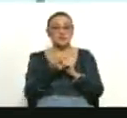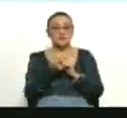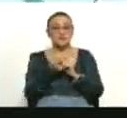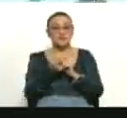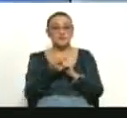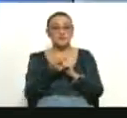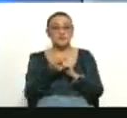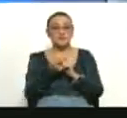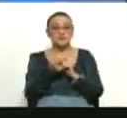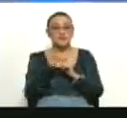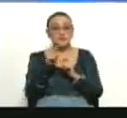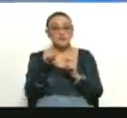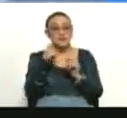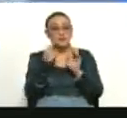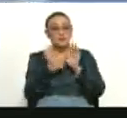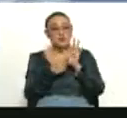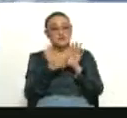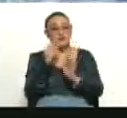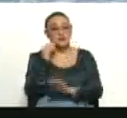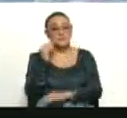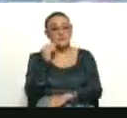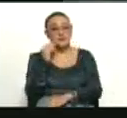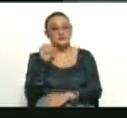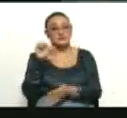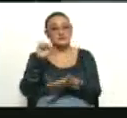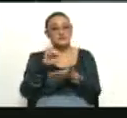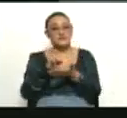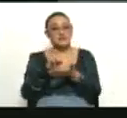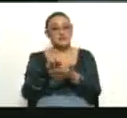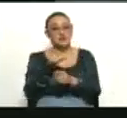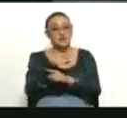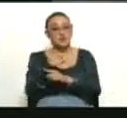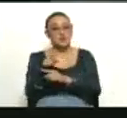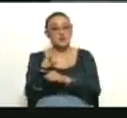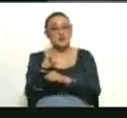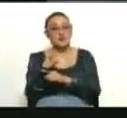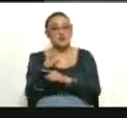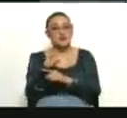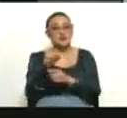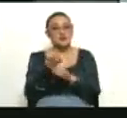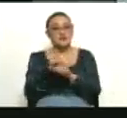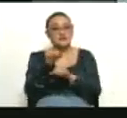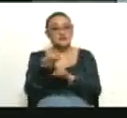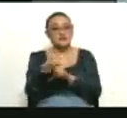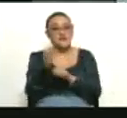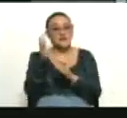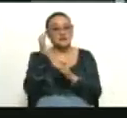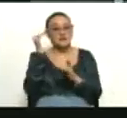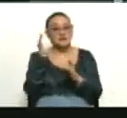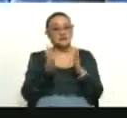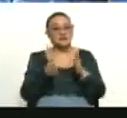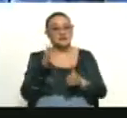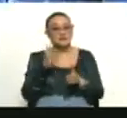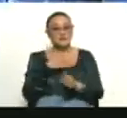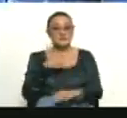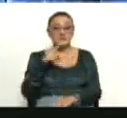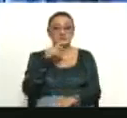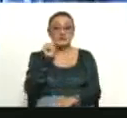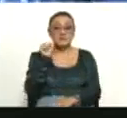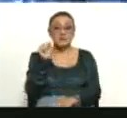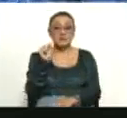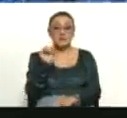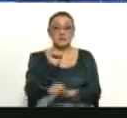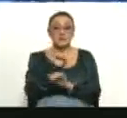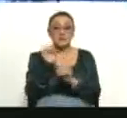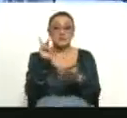esplendor también muestran la experiencia del centro de mando de la isla de Inteligencia artificial el presidente Nicolás Maduro